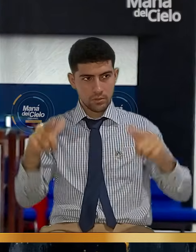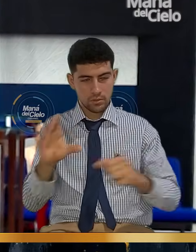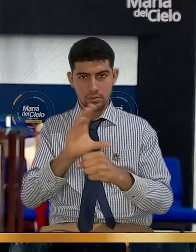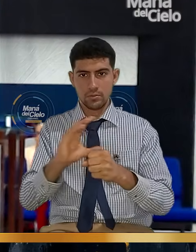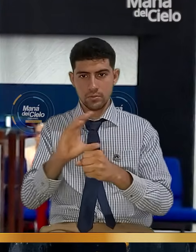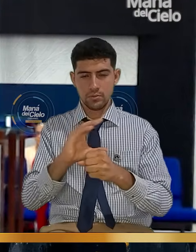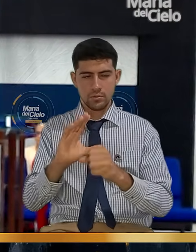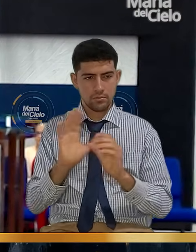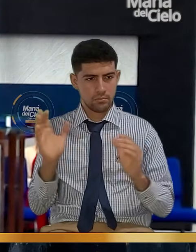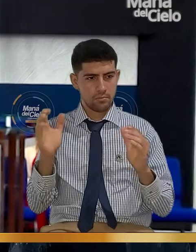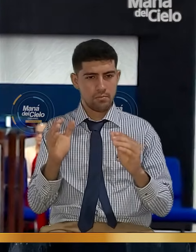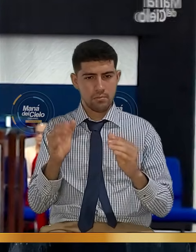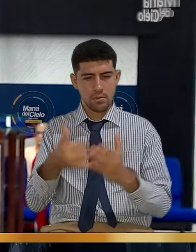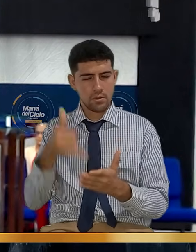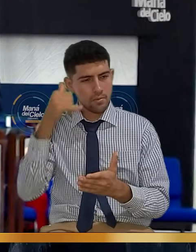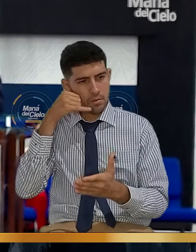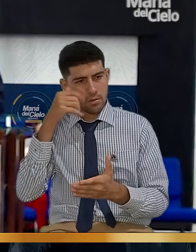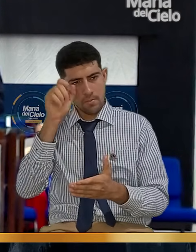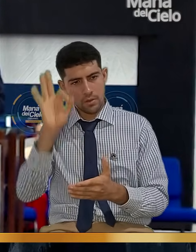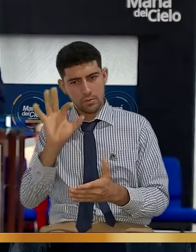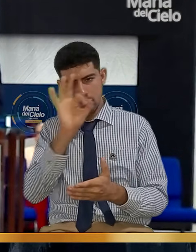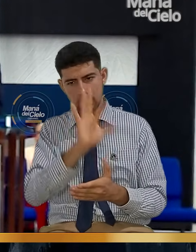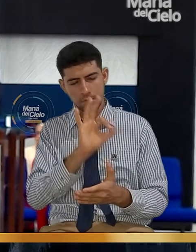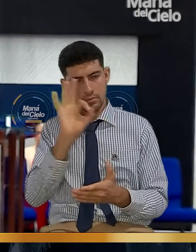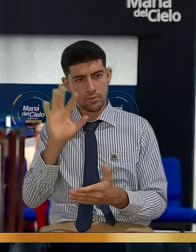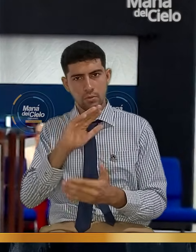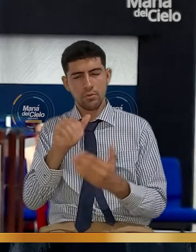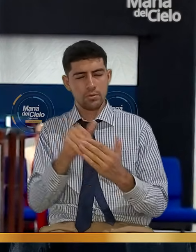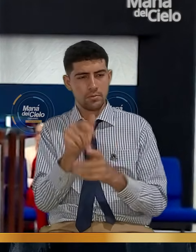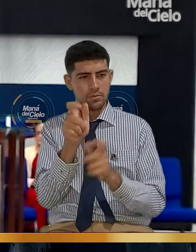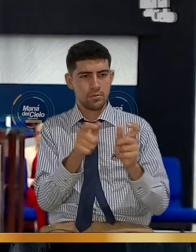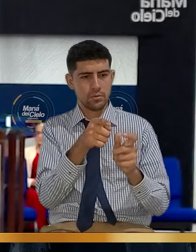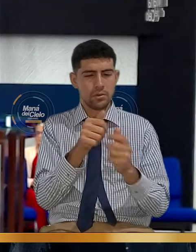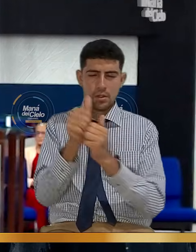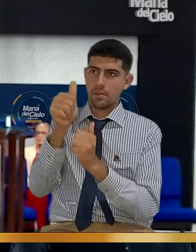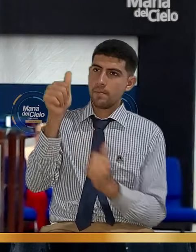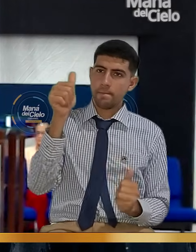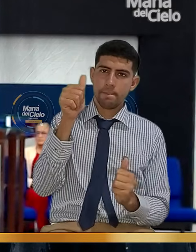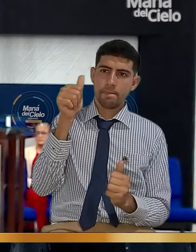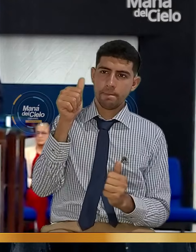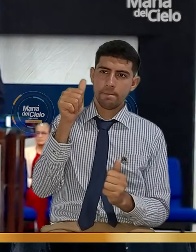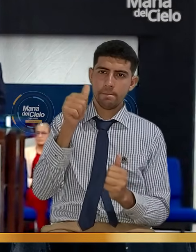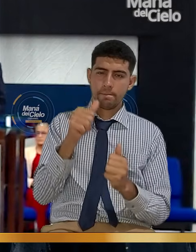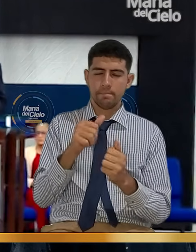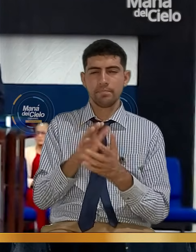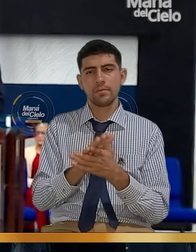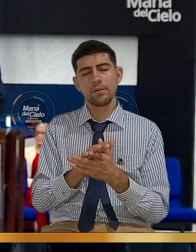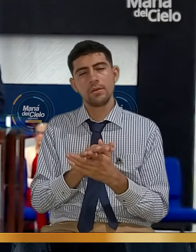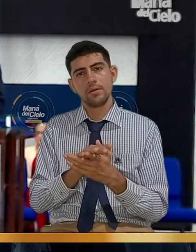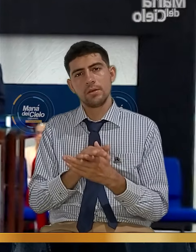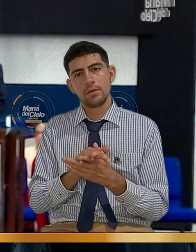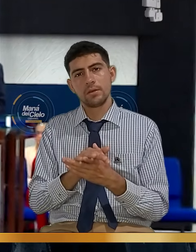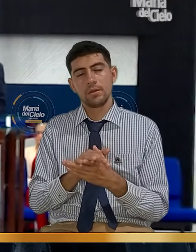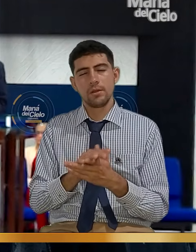reunir con los apartados de la zona de Florida. Entonces, ya llamé a los pastores a ver si nos